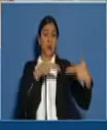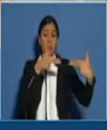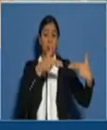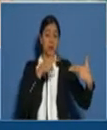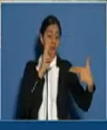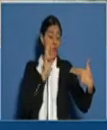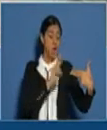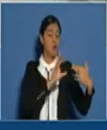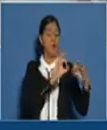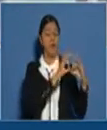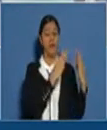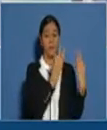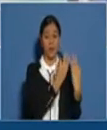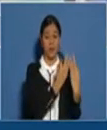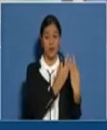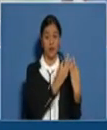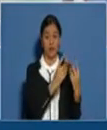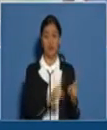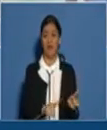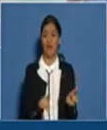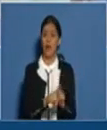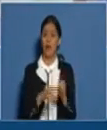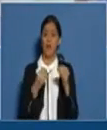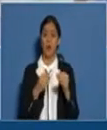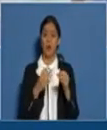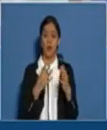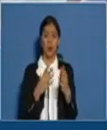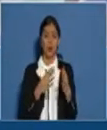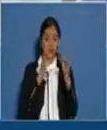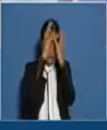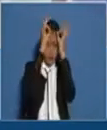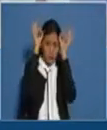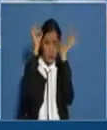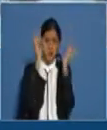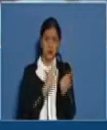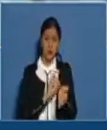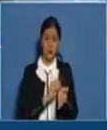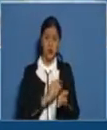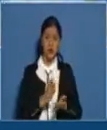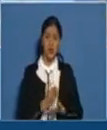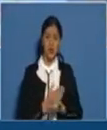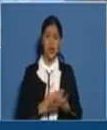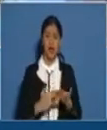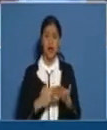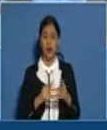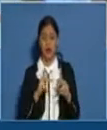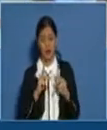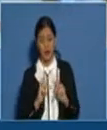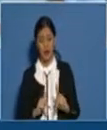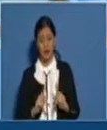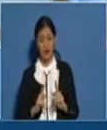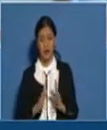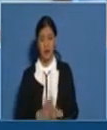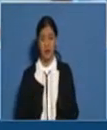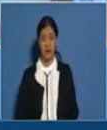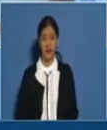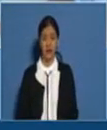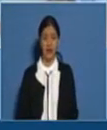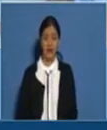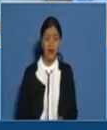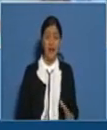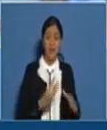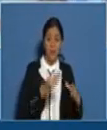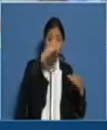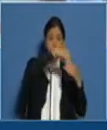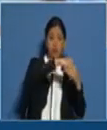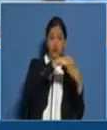así hay mucho personal de salud. Algunos se nos ha habilitado para algunas personas, hoteles,